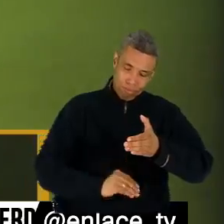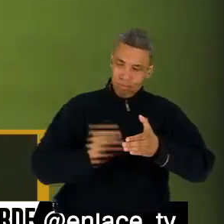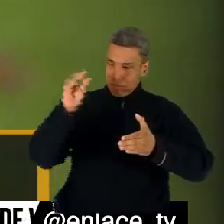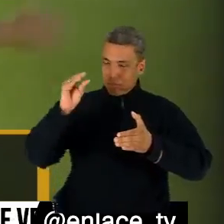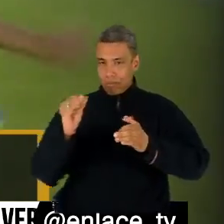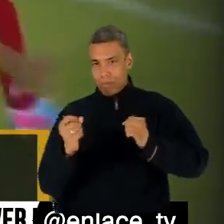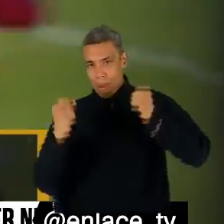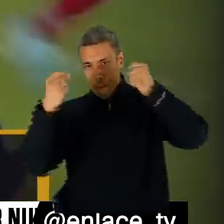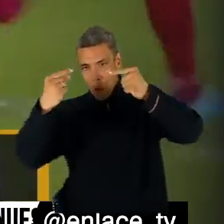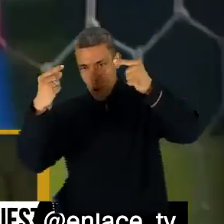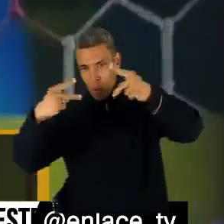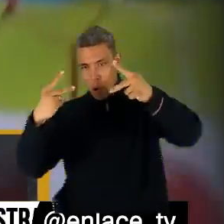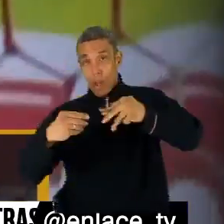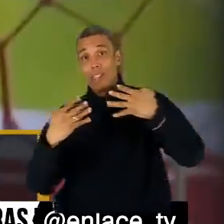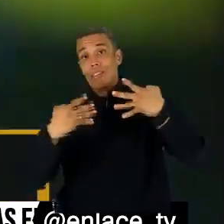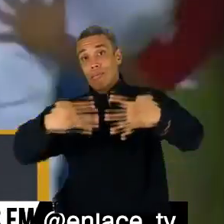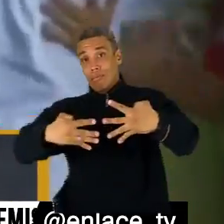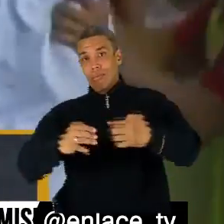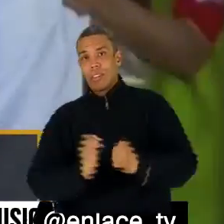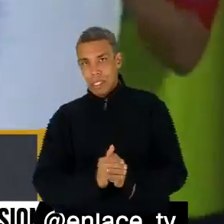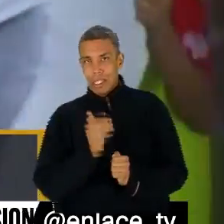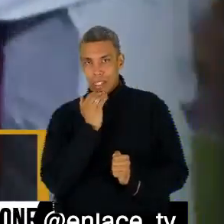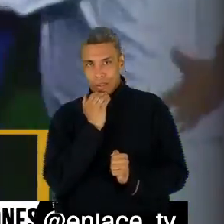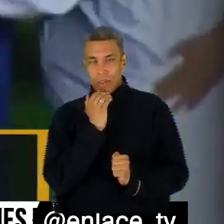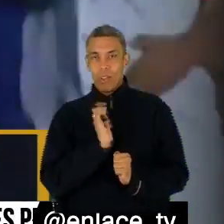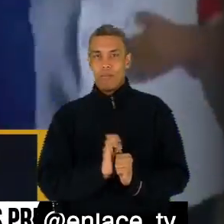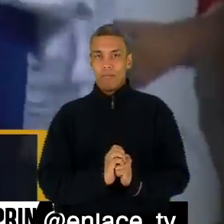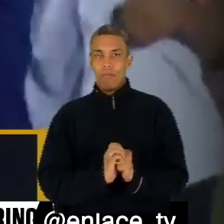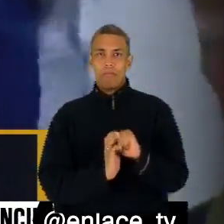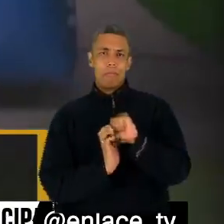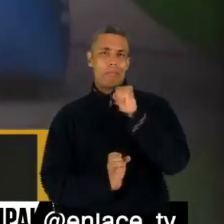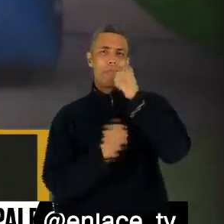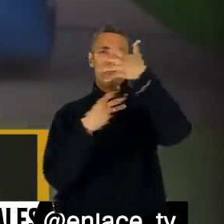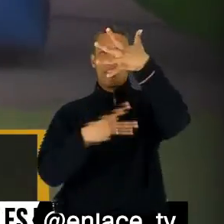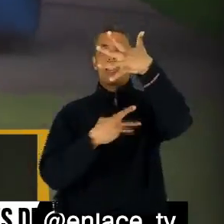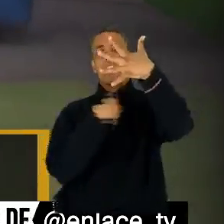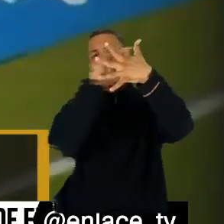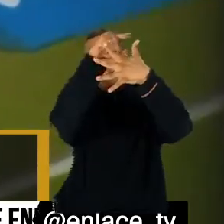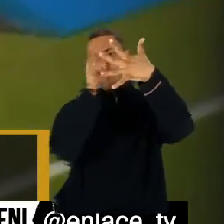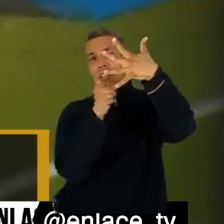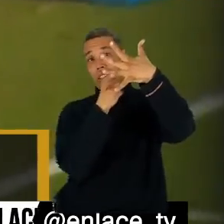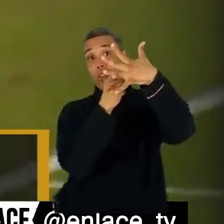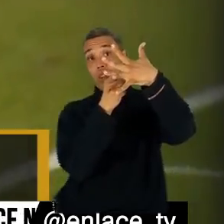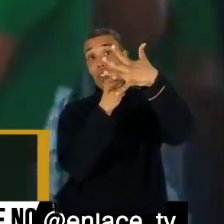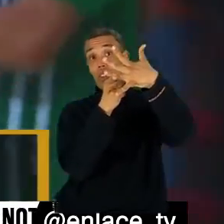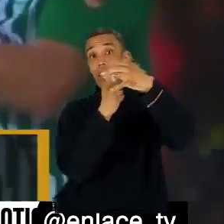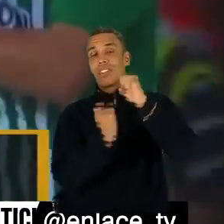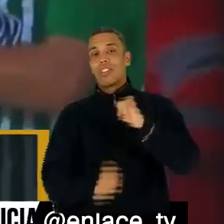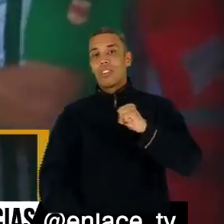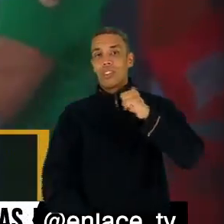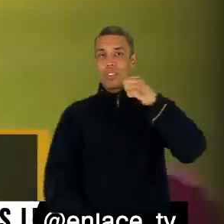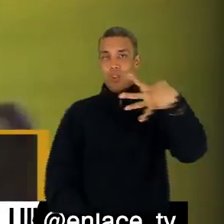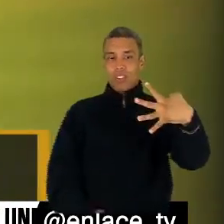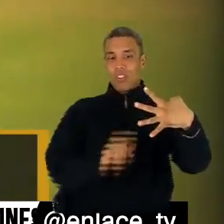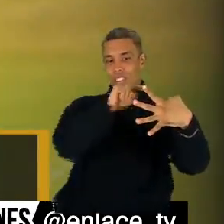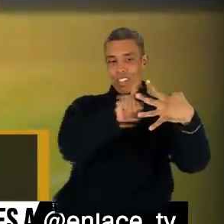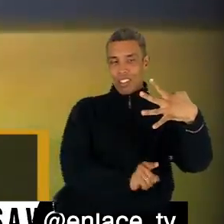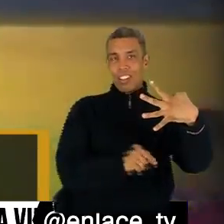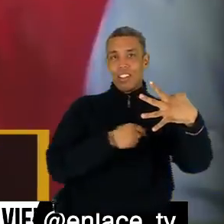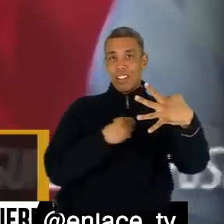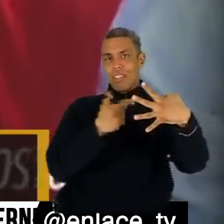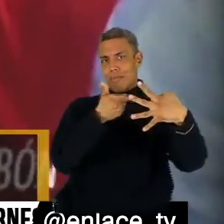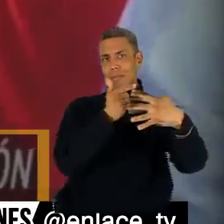4 primeros en la tabla de posiciones serán cabeza de serie y por ende cerrarán la serie en casa. Los 4 equipos restantes serán sorteados a